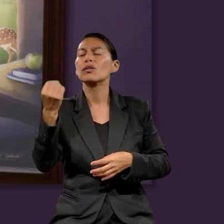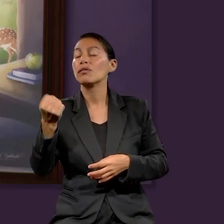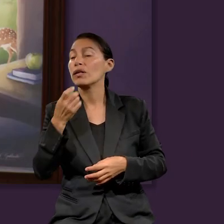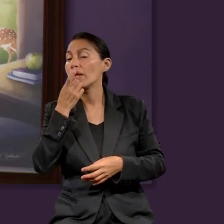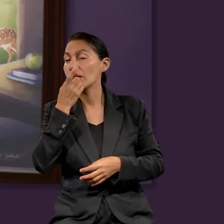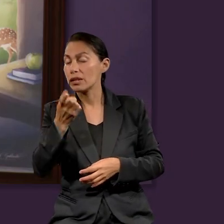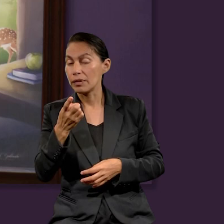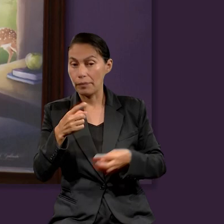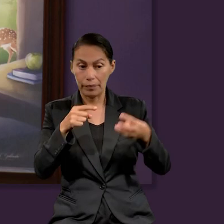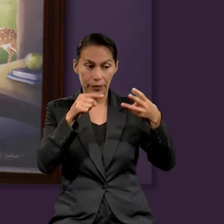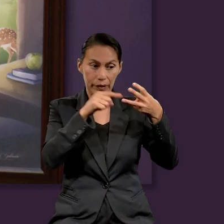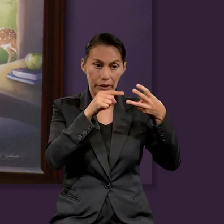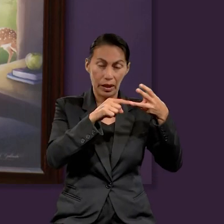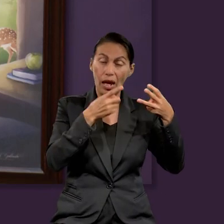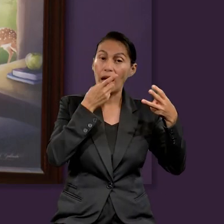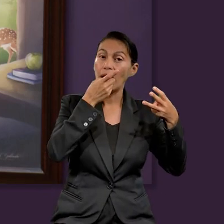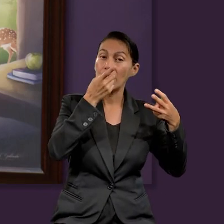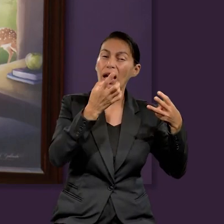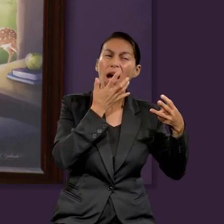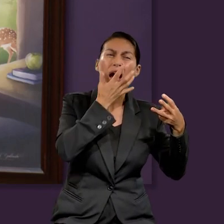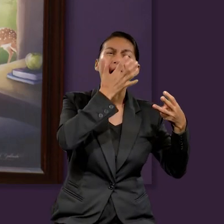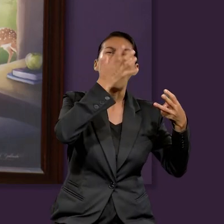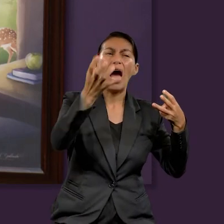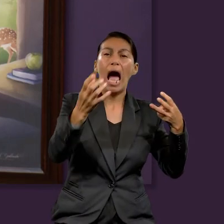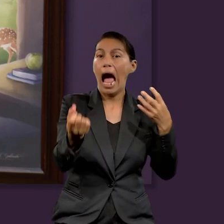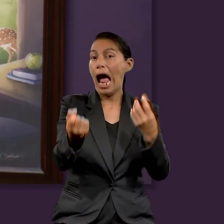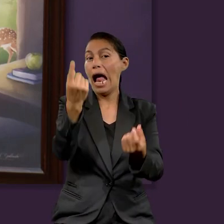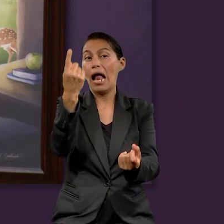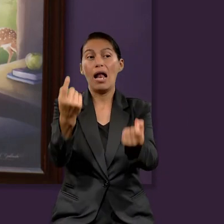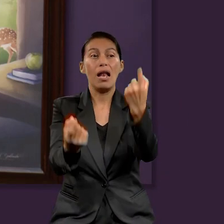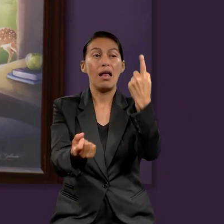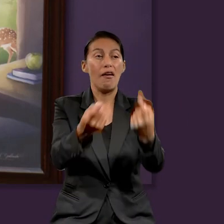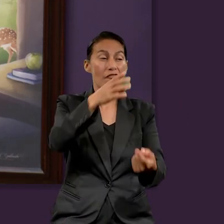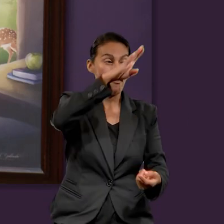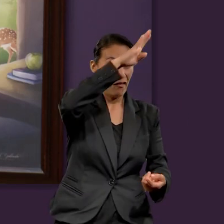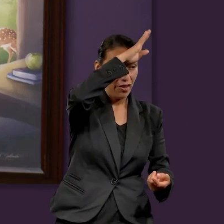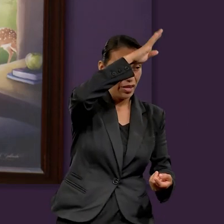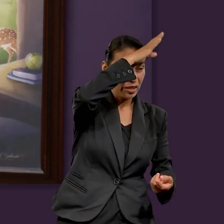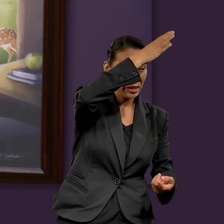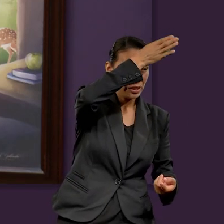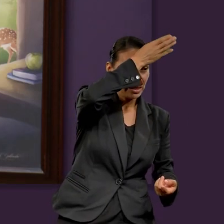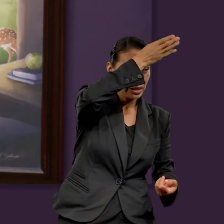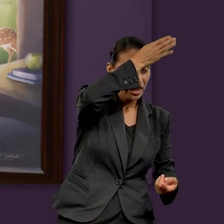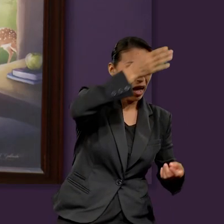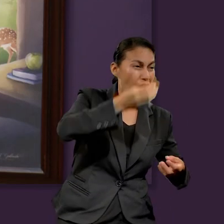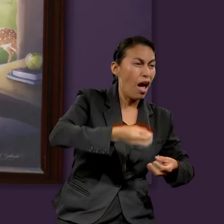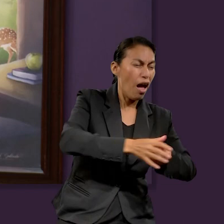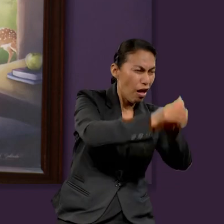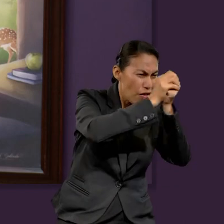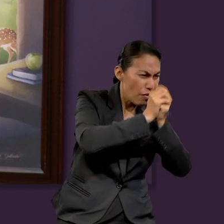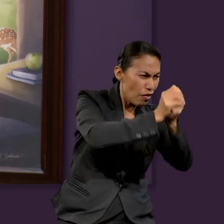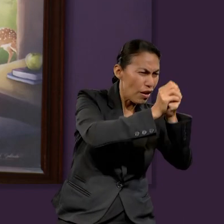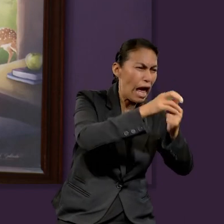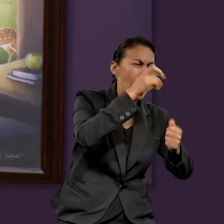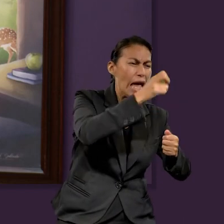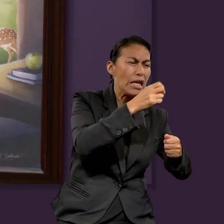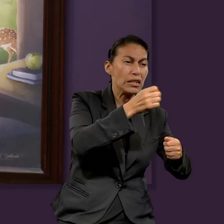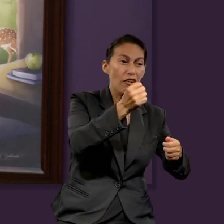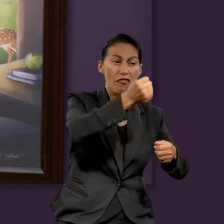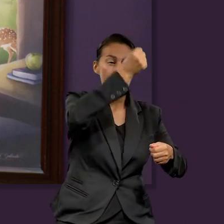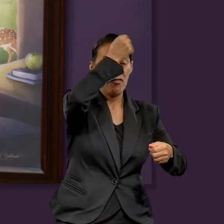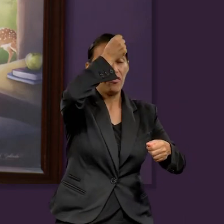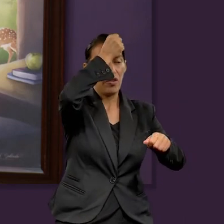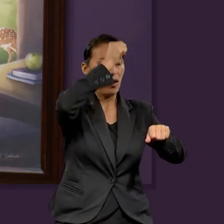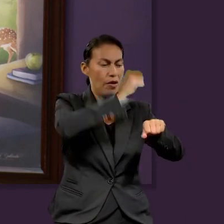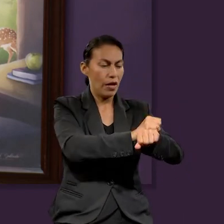14:9 el tercer Ángel lo siguió diciendo a gran voz si alguno adora a la Bestia y a su imagen y recibe la marca en su frente o en su mano